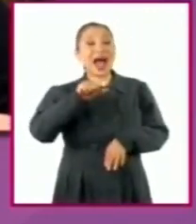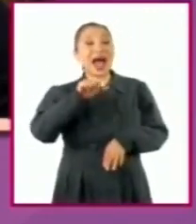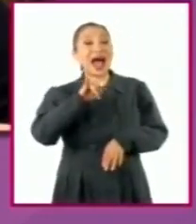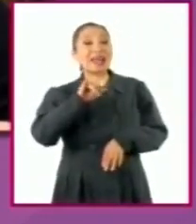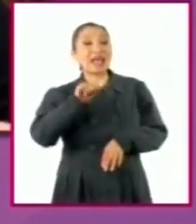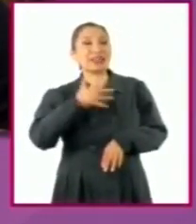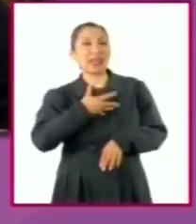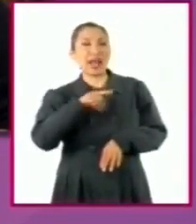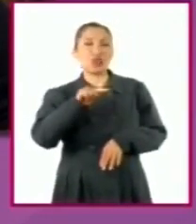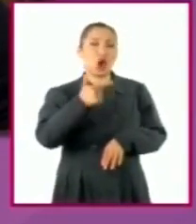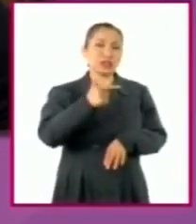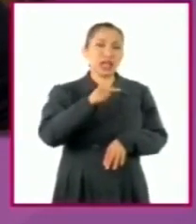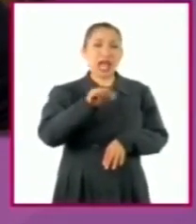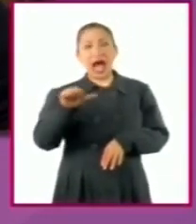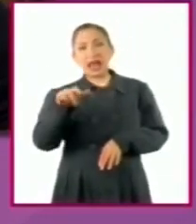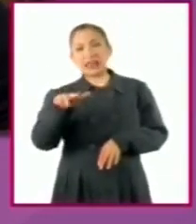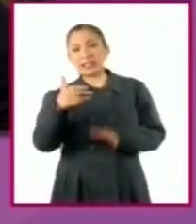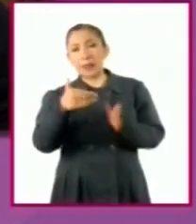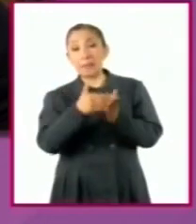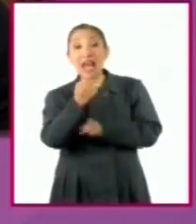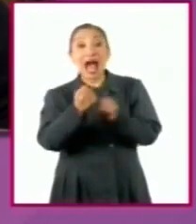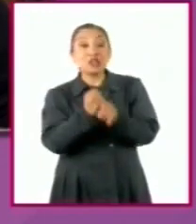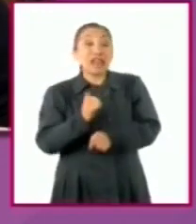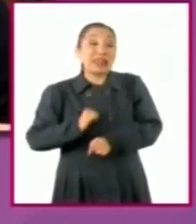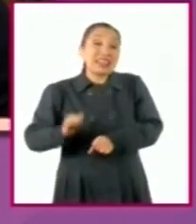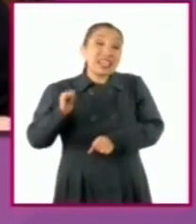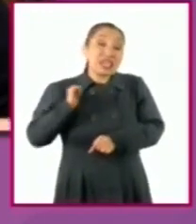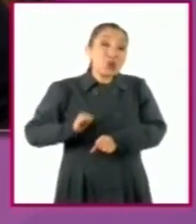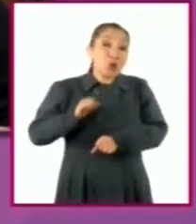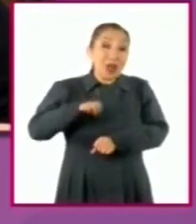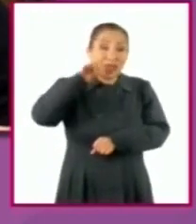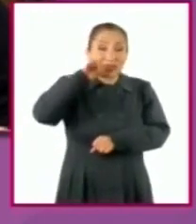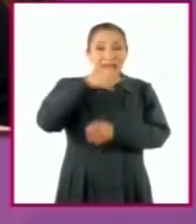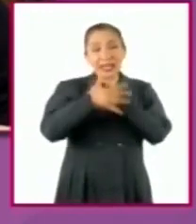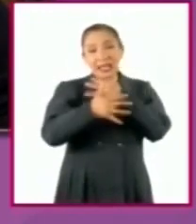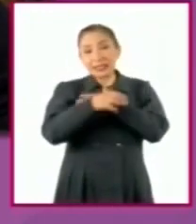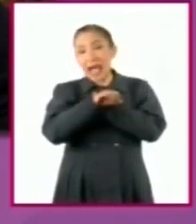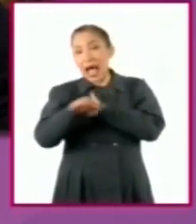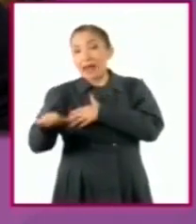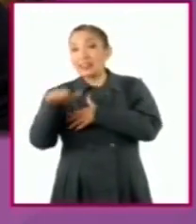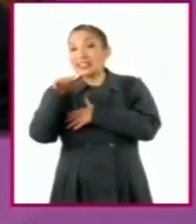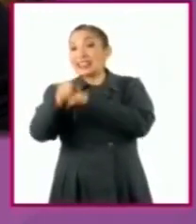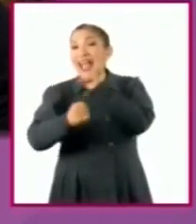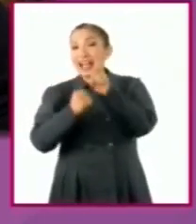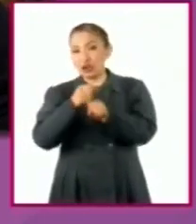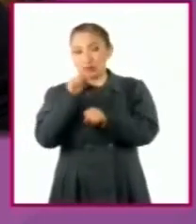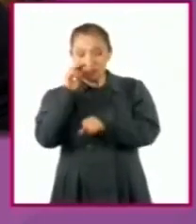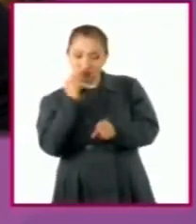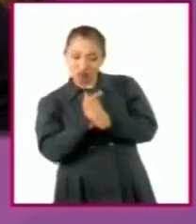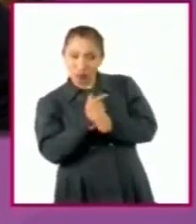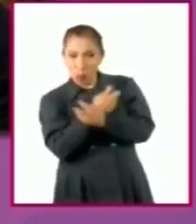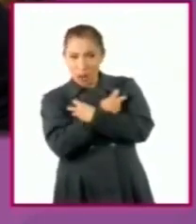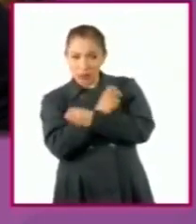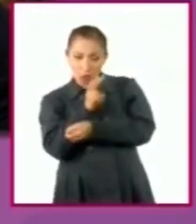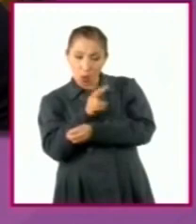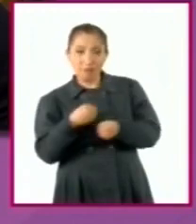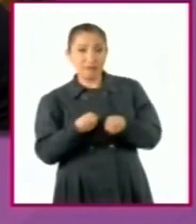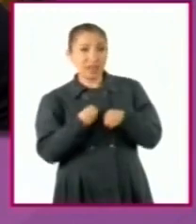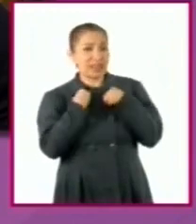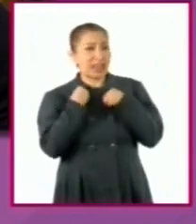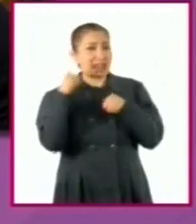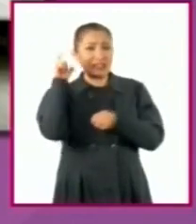años. Por su parte, la domesticación de animales implicó un proceso prolongado y continuo en el que, poco a poco,